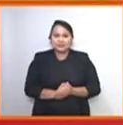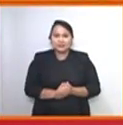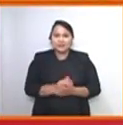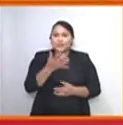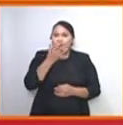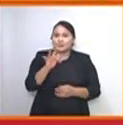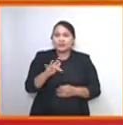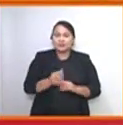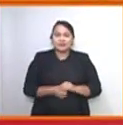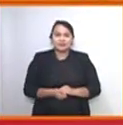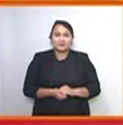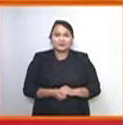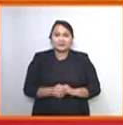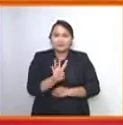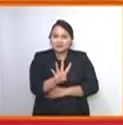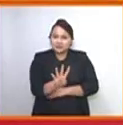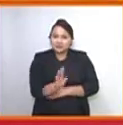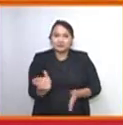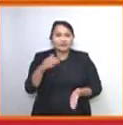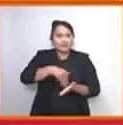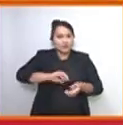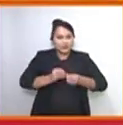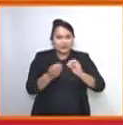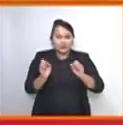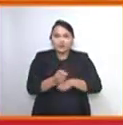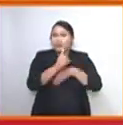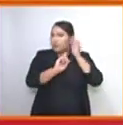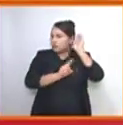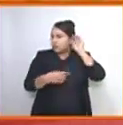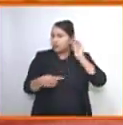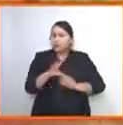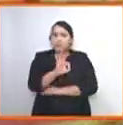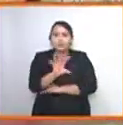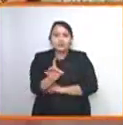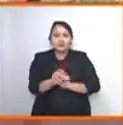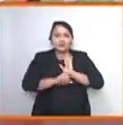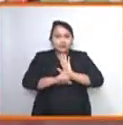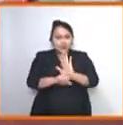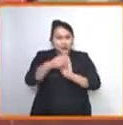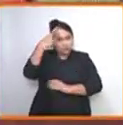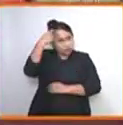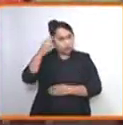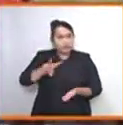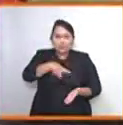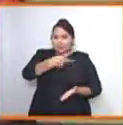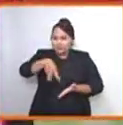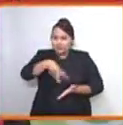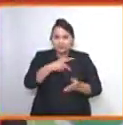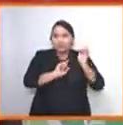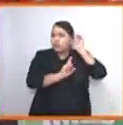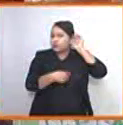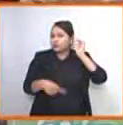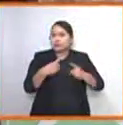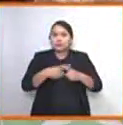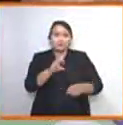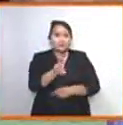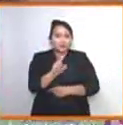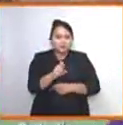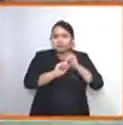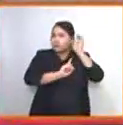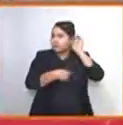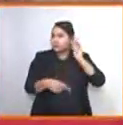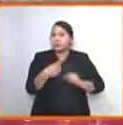suerte. El 4. Número ganador en la diaria es el 98 con su símbolo de sueños bailes. Para Multi X 2X y para más